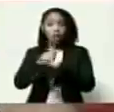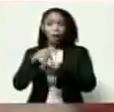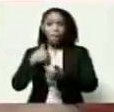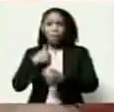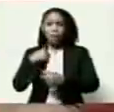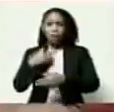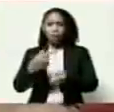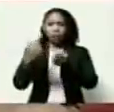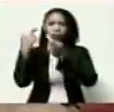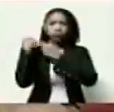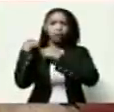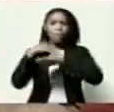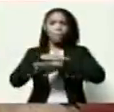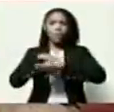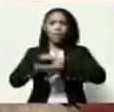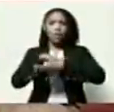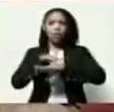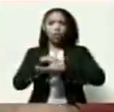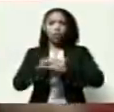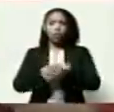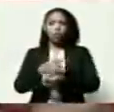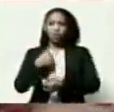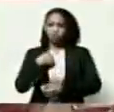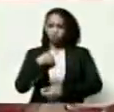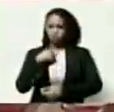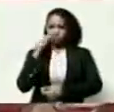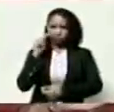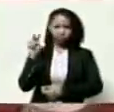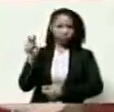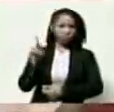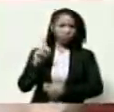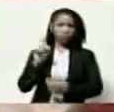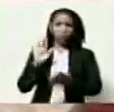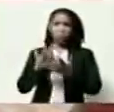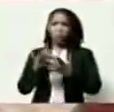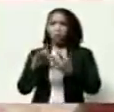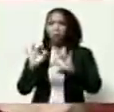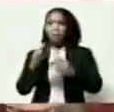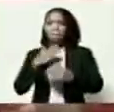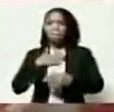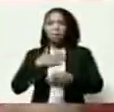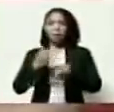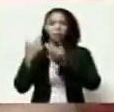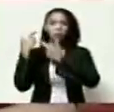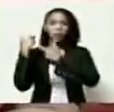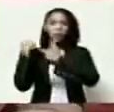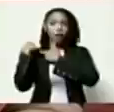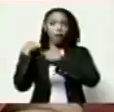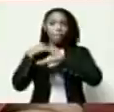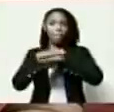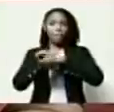designó el ministro, yo no tengo nada que ver con ustedes, mi responsabilidad es con el ministro